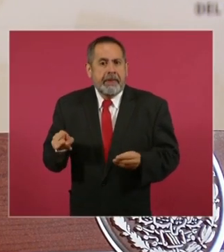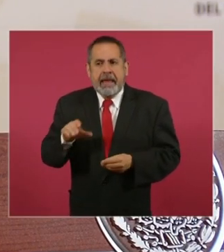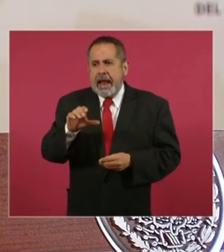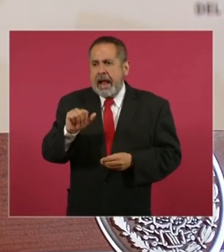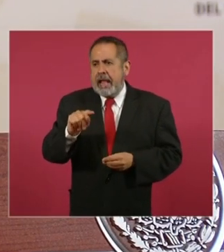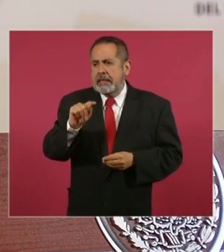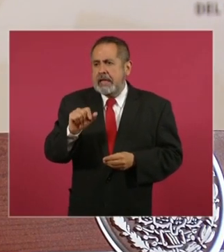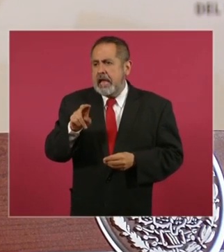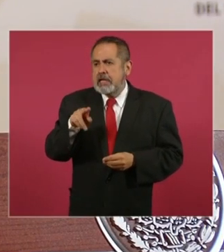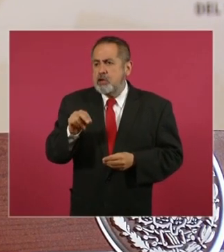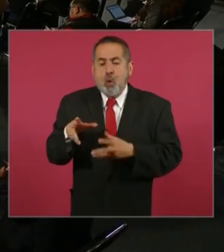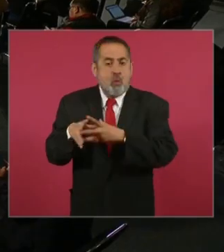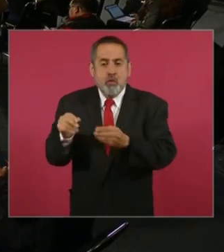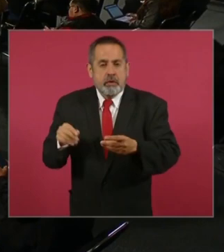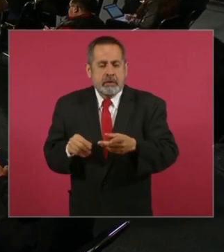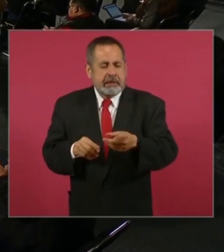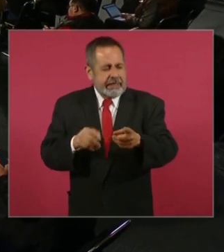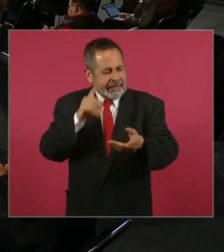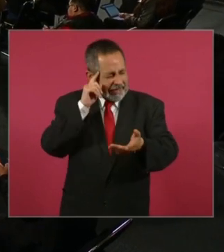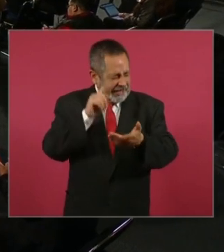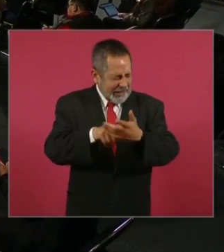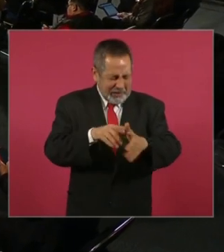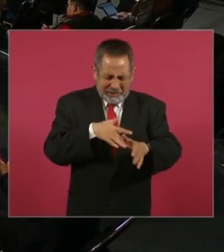Creo que mandaron como